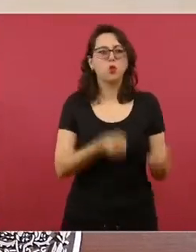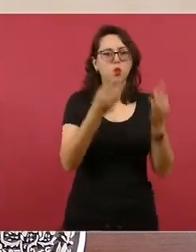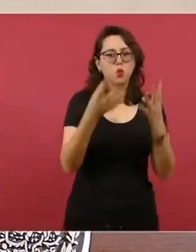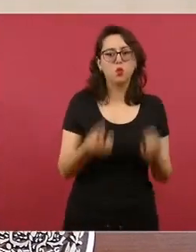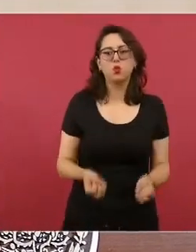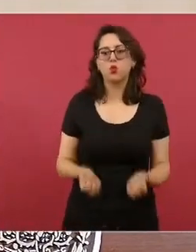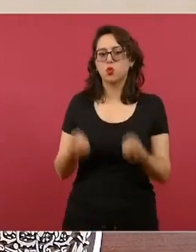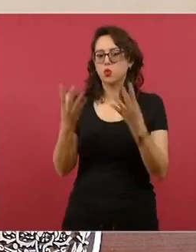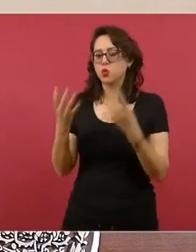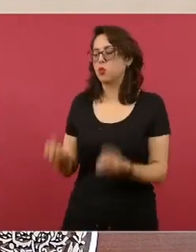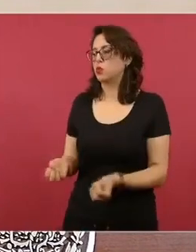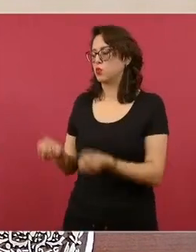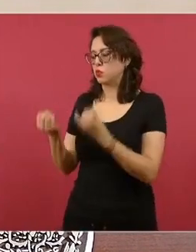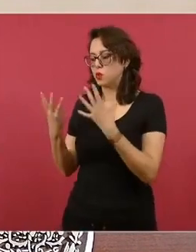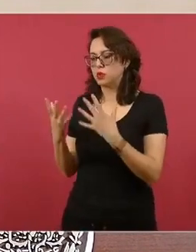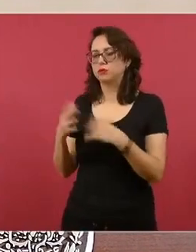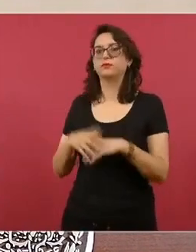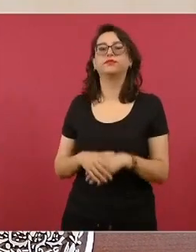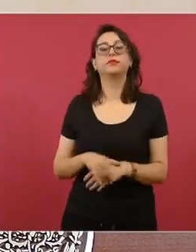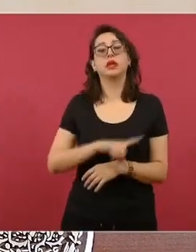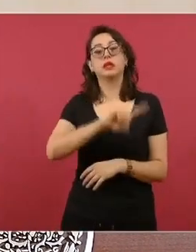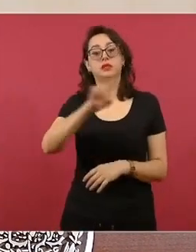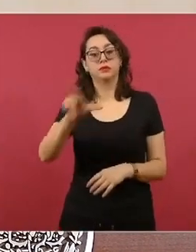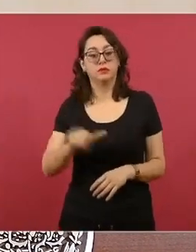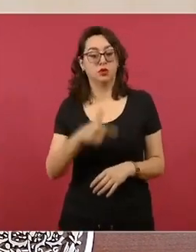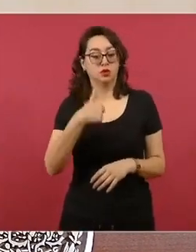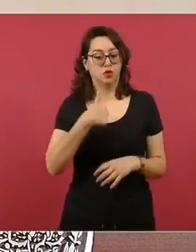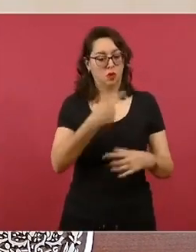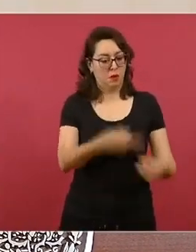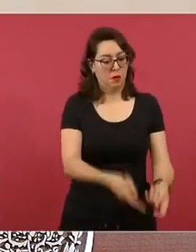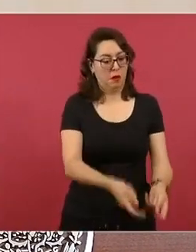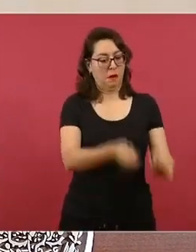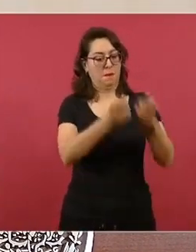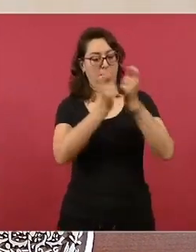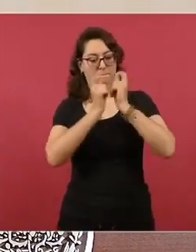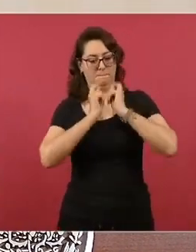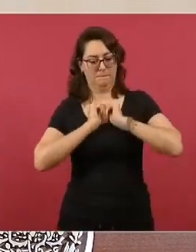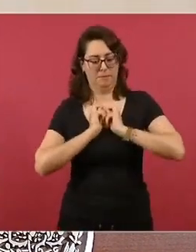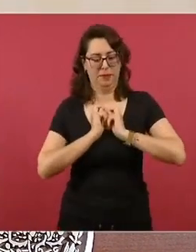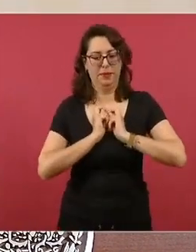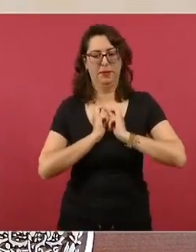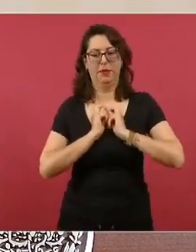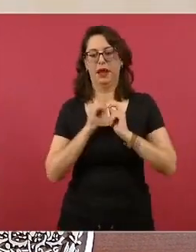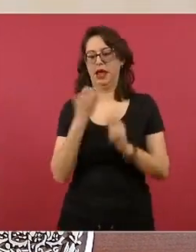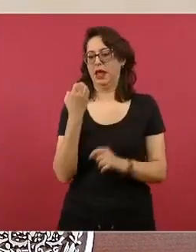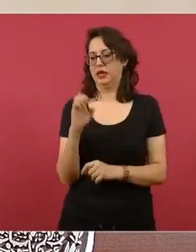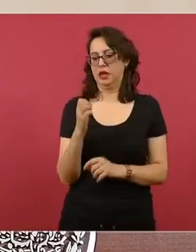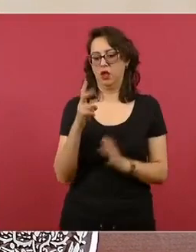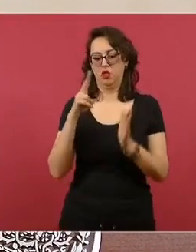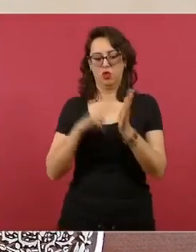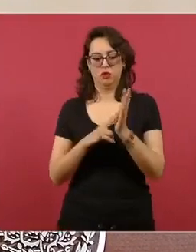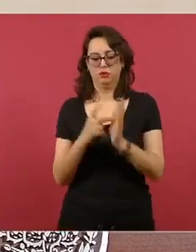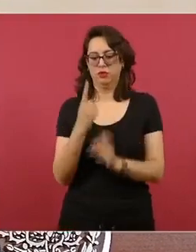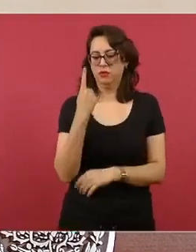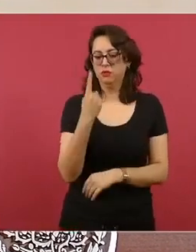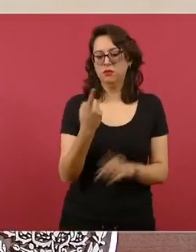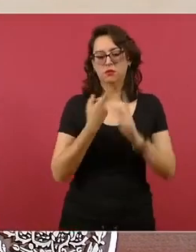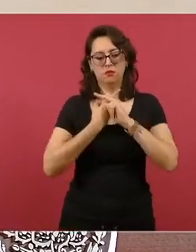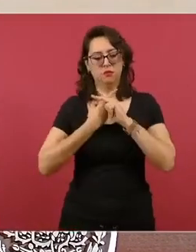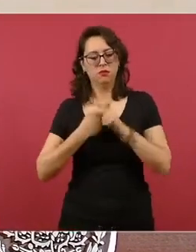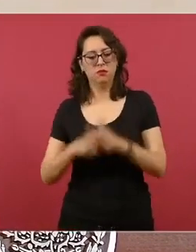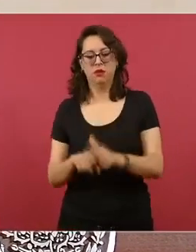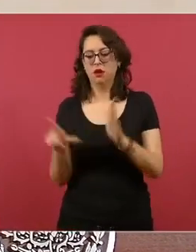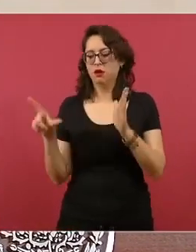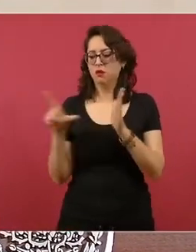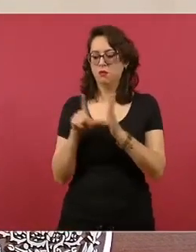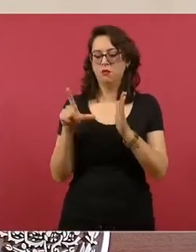no terminaba creo el 2000 o en enero del 2001, empezamos a entregar las tarjetas.